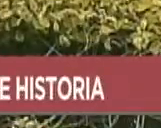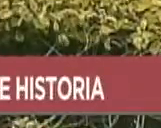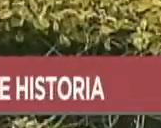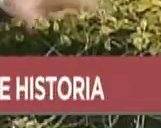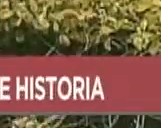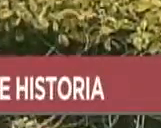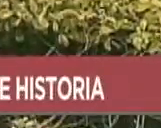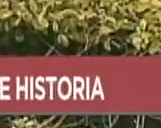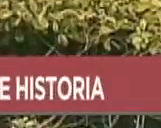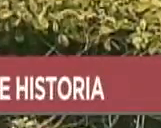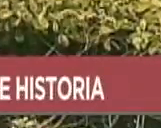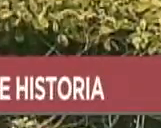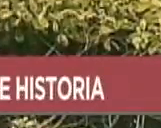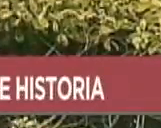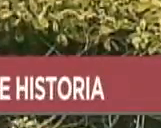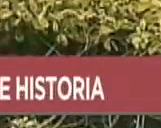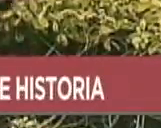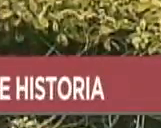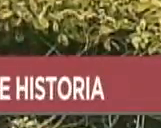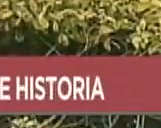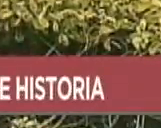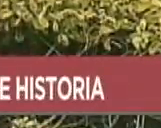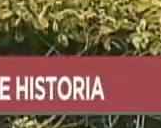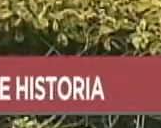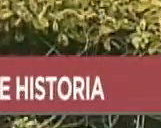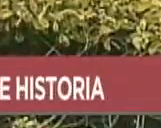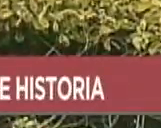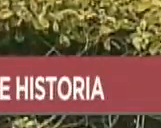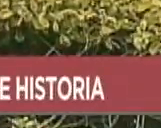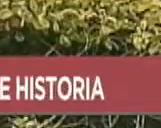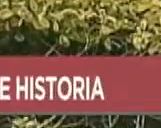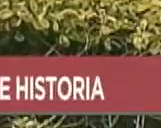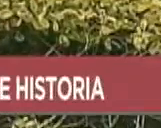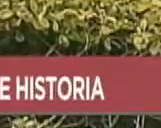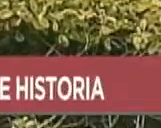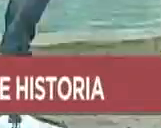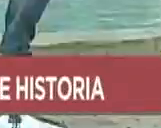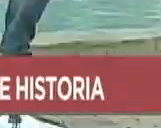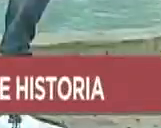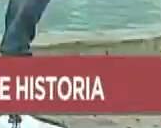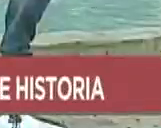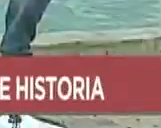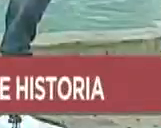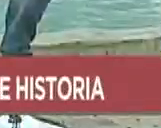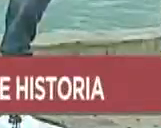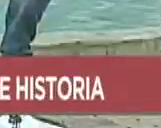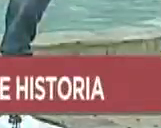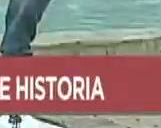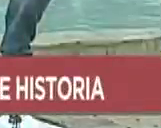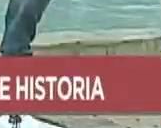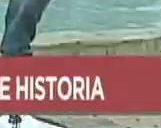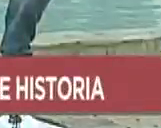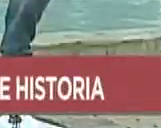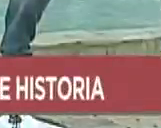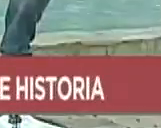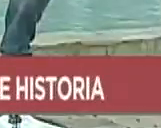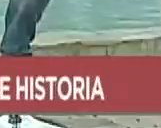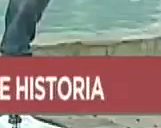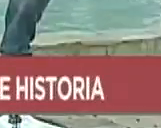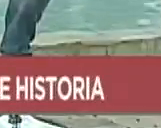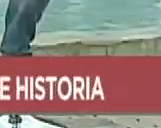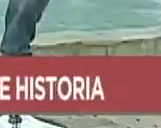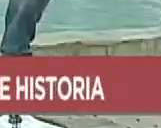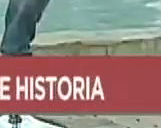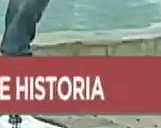a las convulsiones del mundo que nos toca nuestras generaciones vivir obviamente la ciencia histórica se